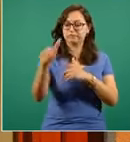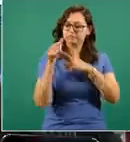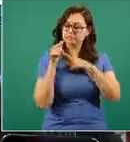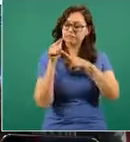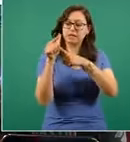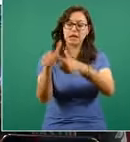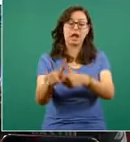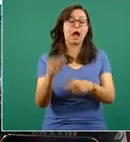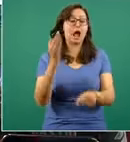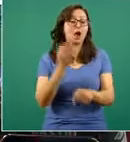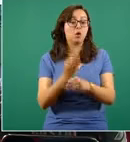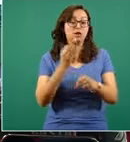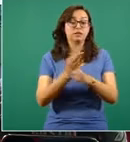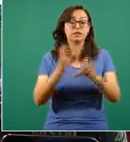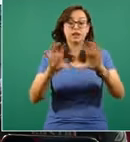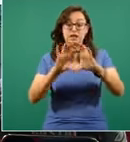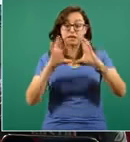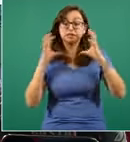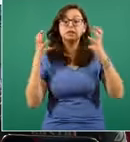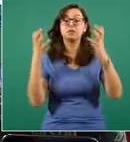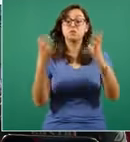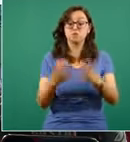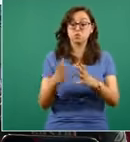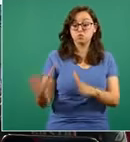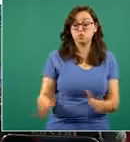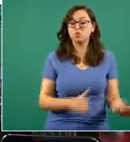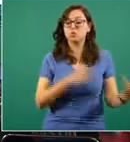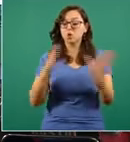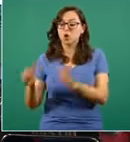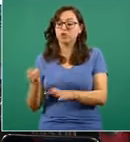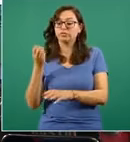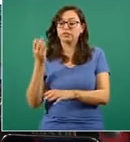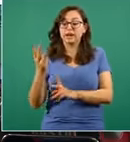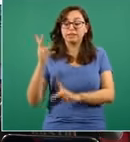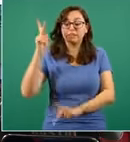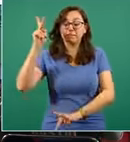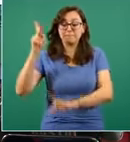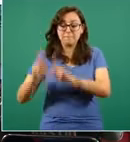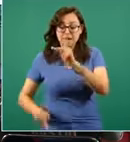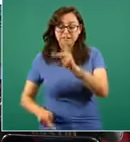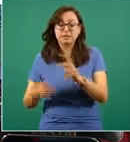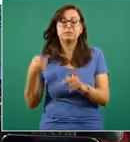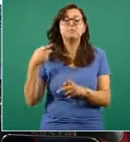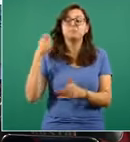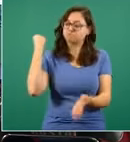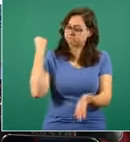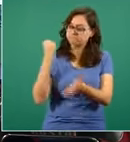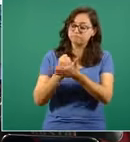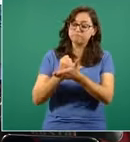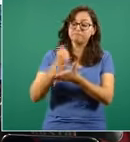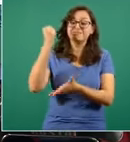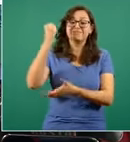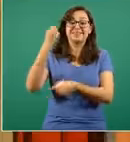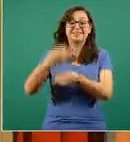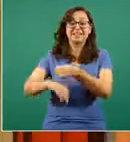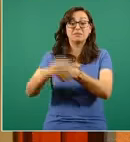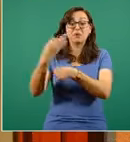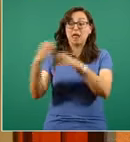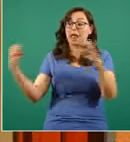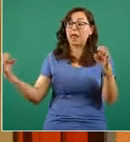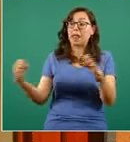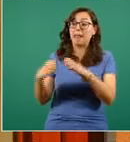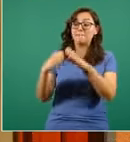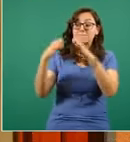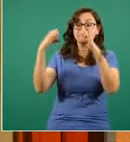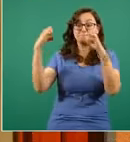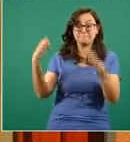tienen solamente autorizaciones bajo los criterios de emergencia y es por eso que debe haber todavía un seguimiento muy cercano, muy puntual